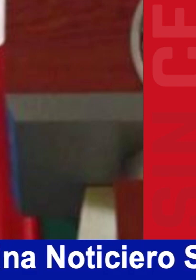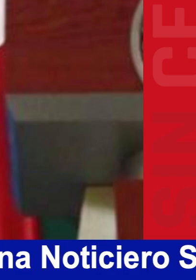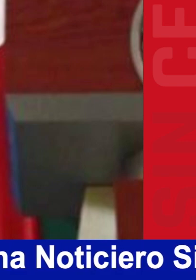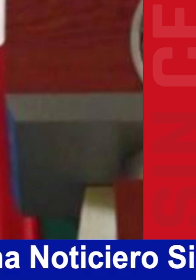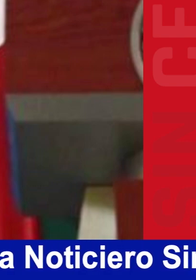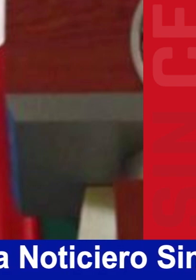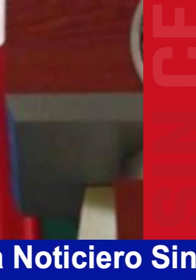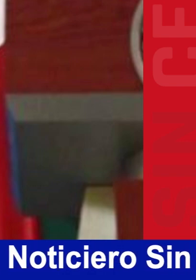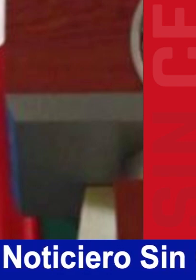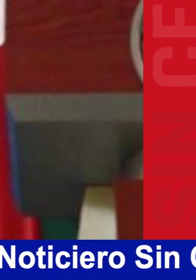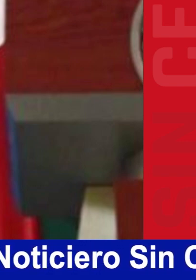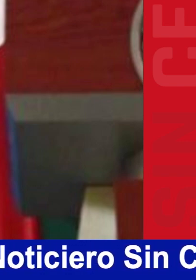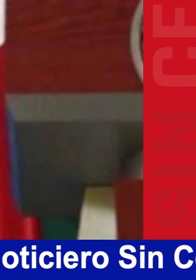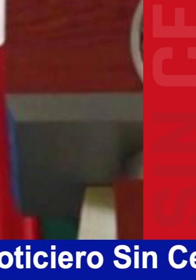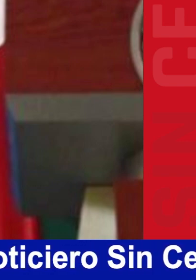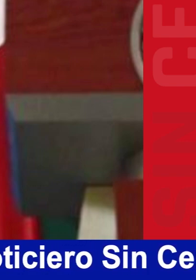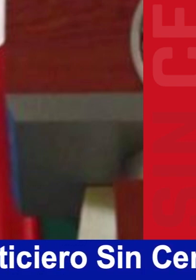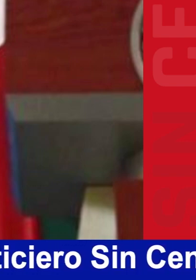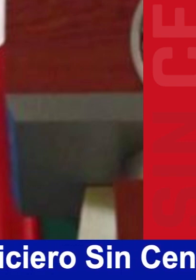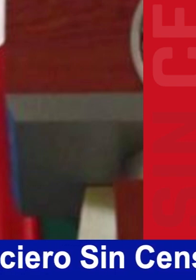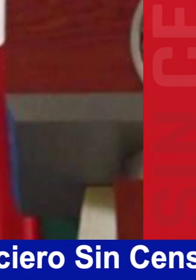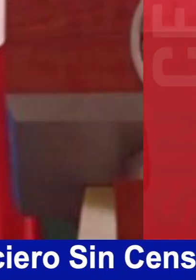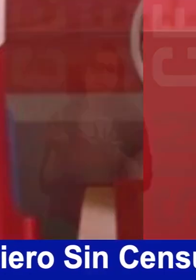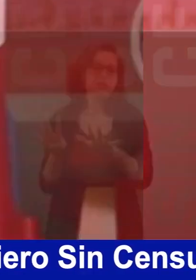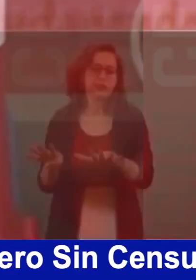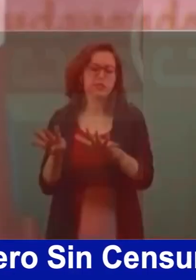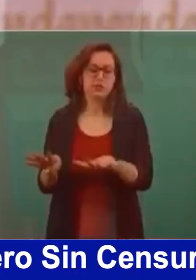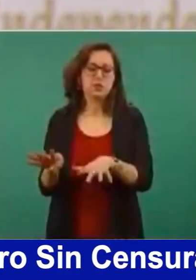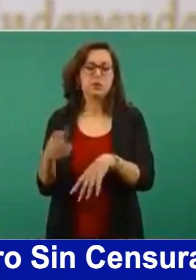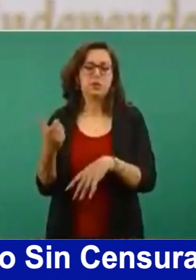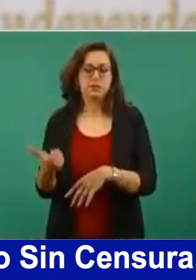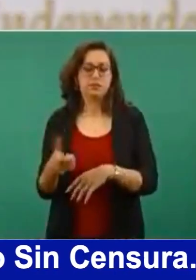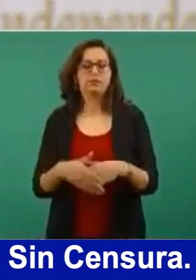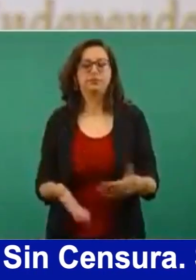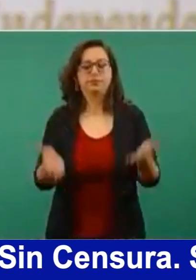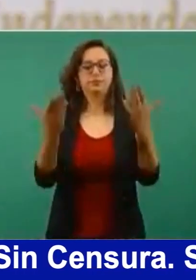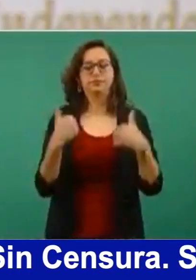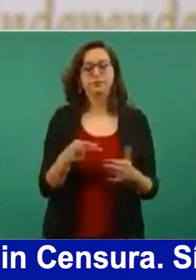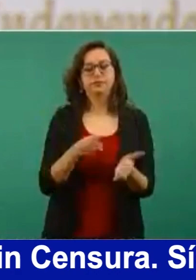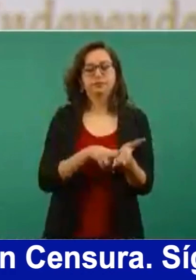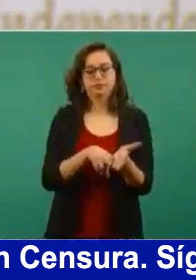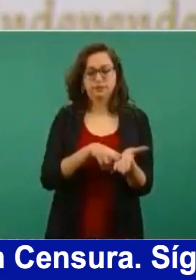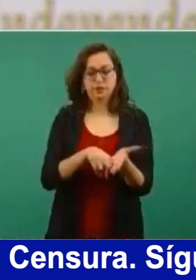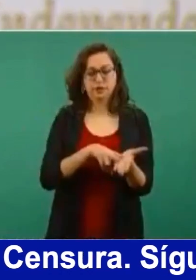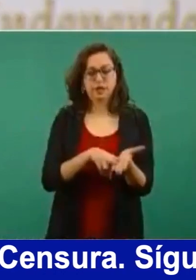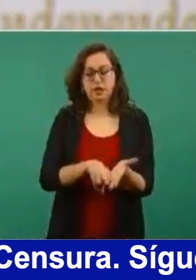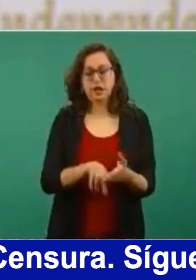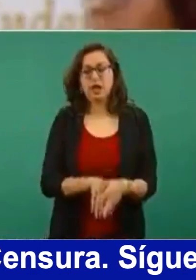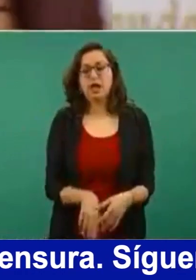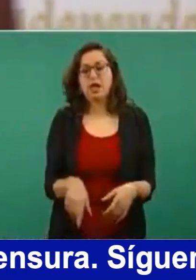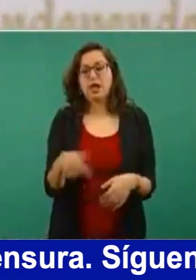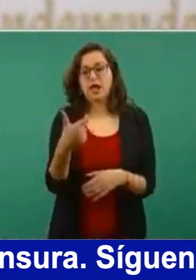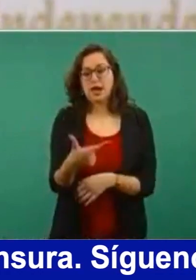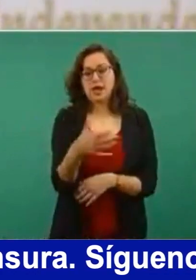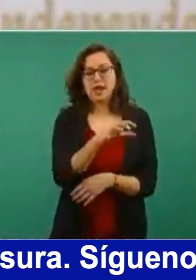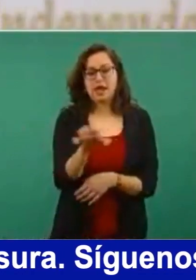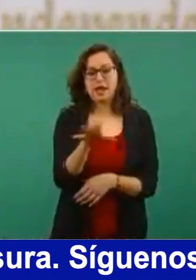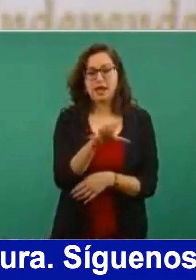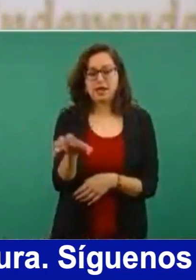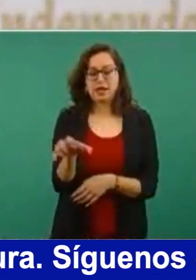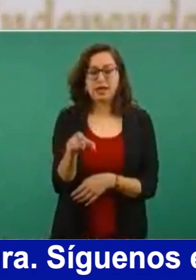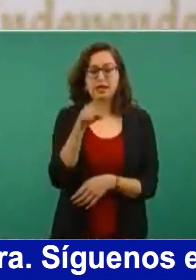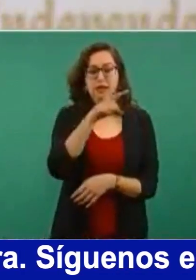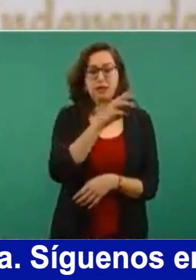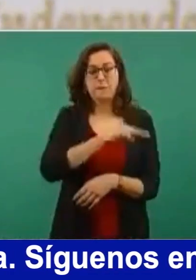dice que bueno se trata de un una persona de 31 años que fue a denunciar una injusticia contra él y que se está investigando cómo fue que entró